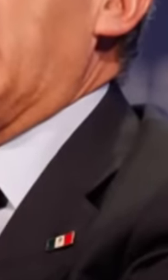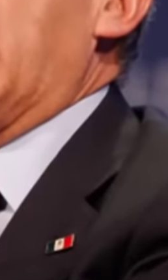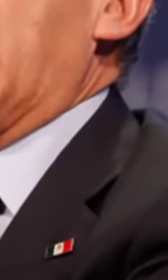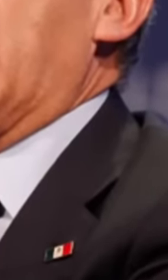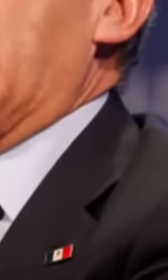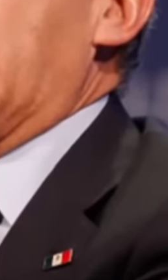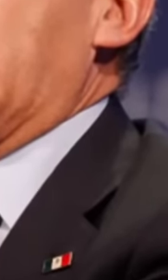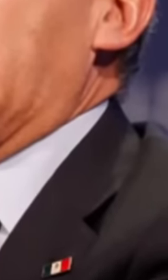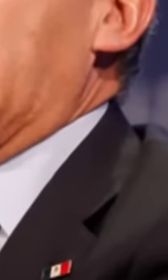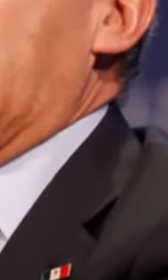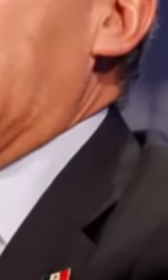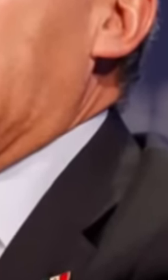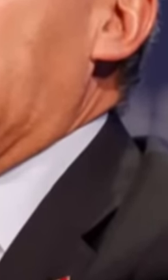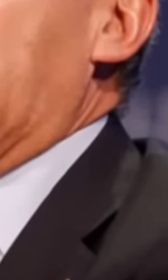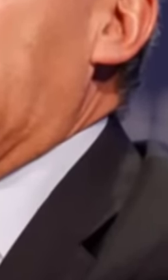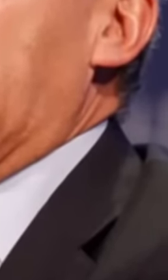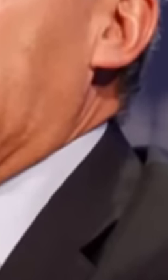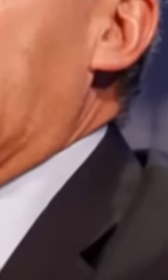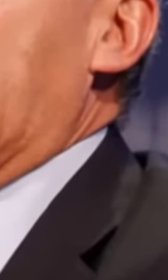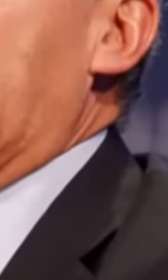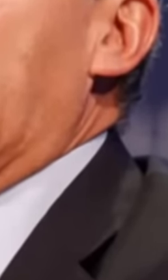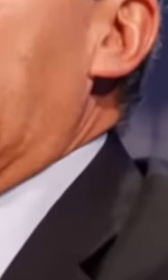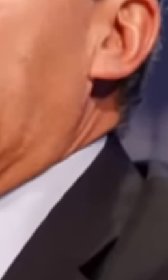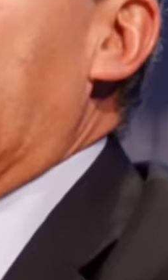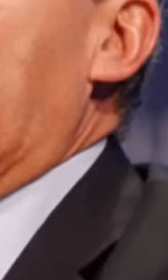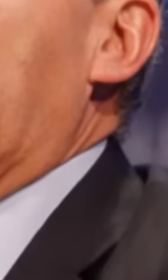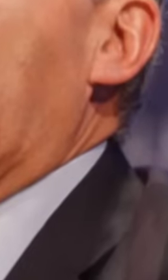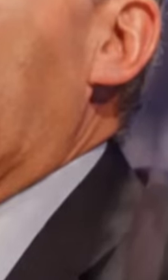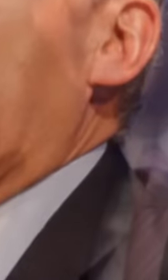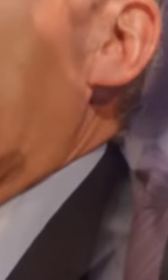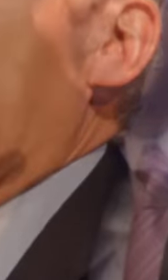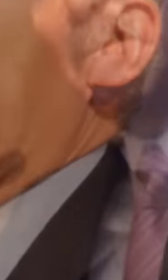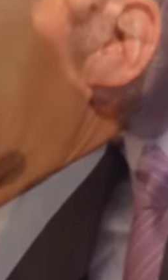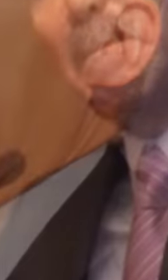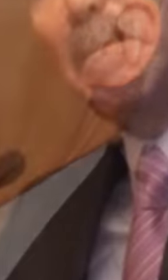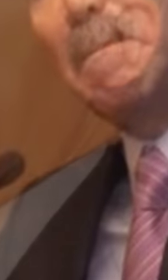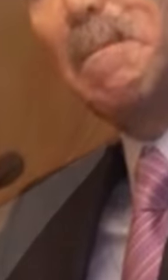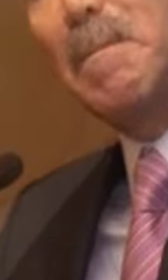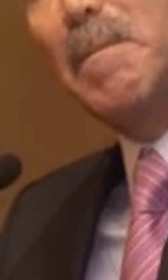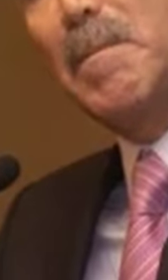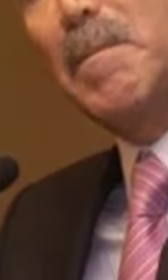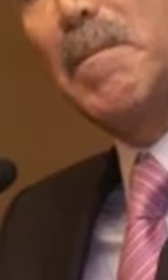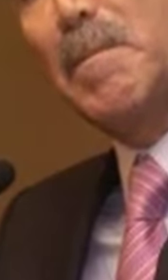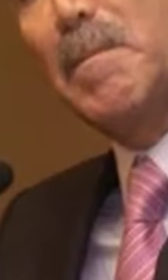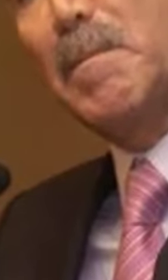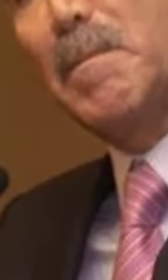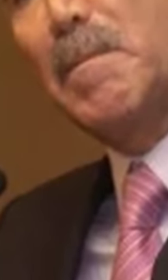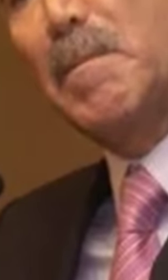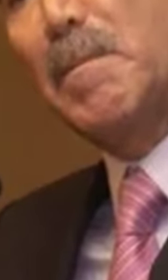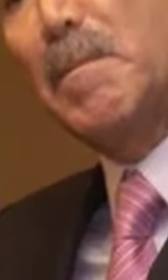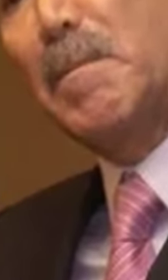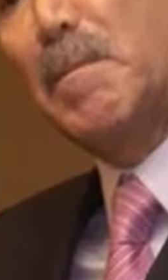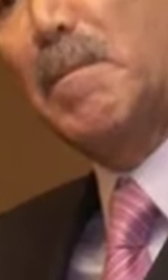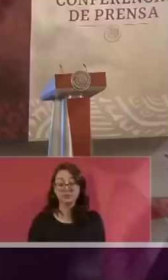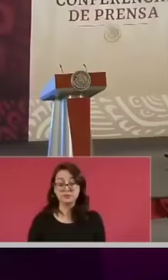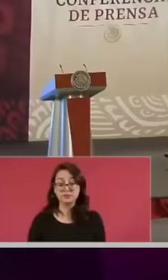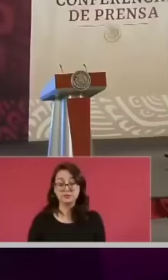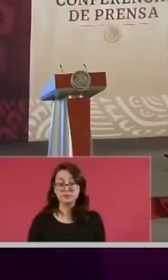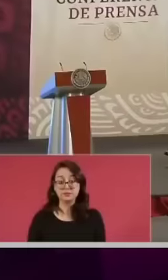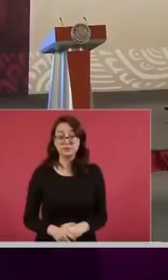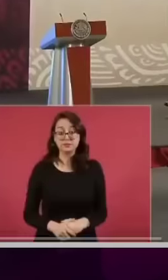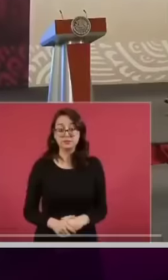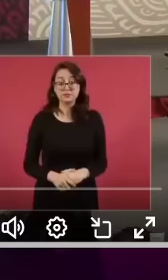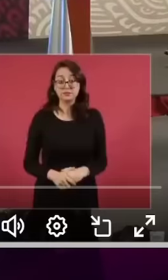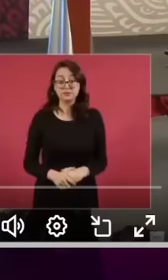Sí, así de ese nivel también. La advertencia, vamos a decirlo así, que le hacen llegar al presidente a